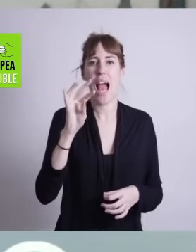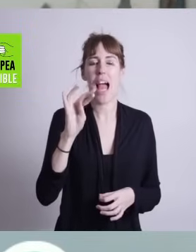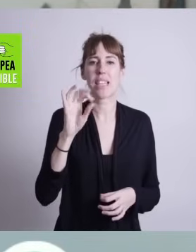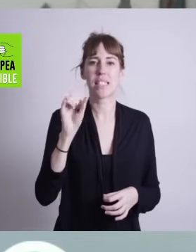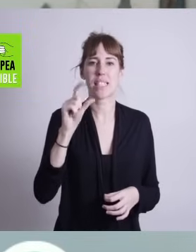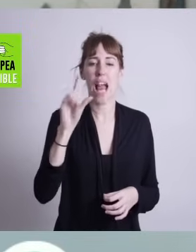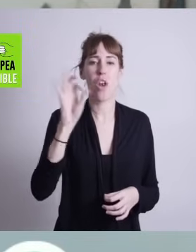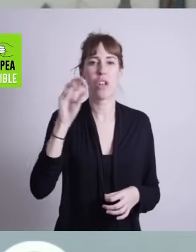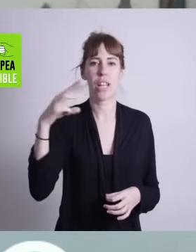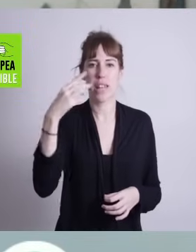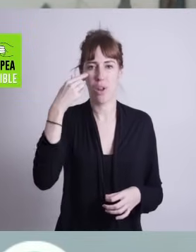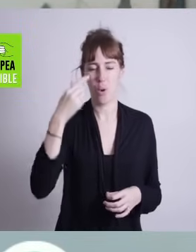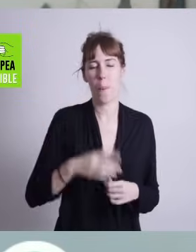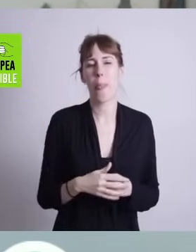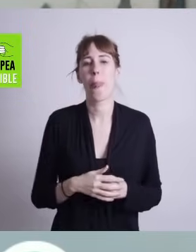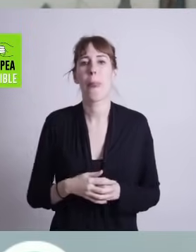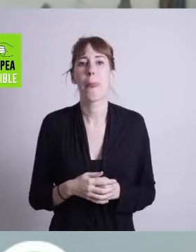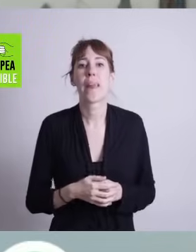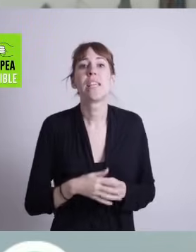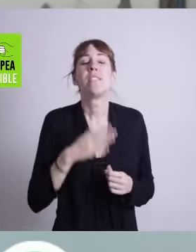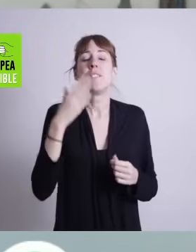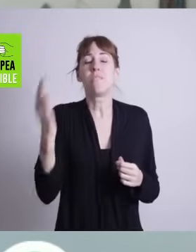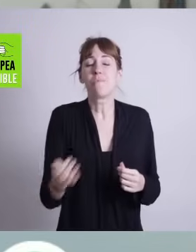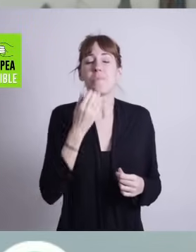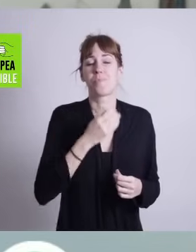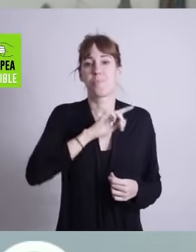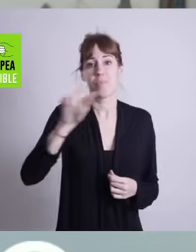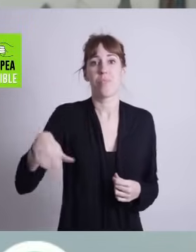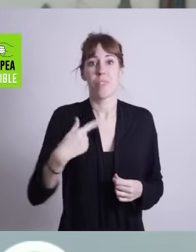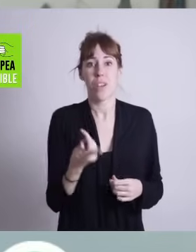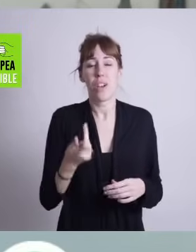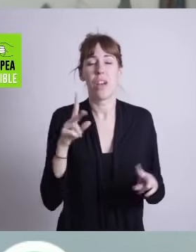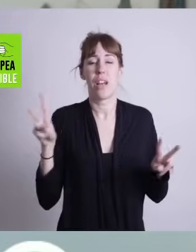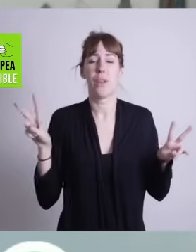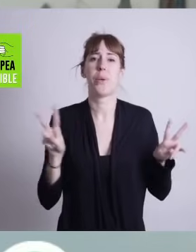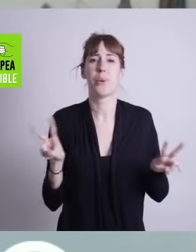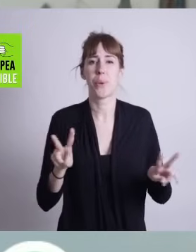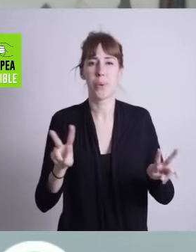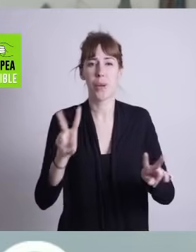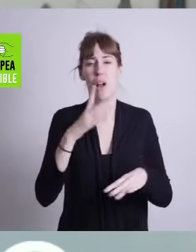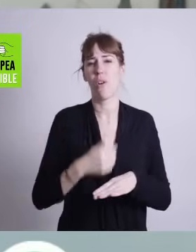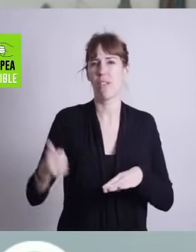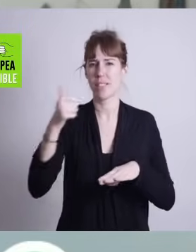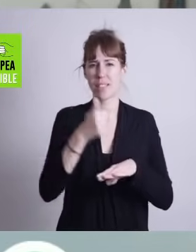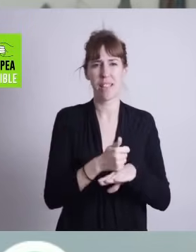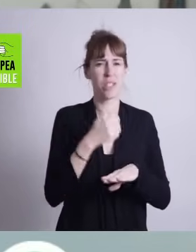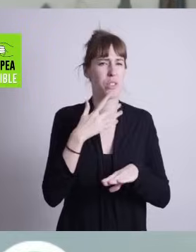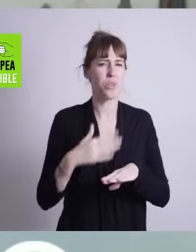ojo. Pero cuando nosotros activamos ya a nivel más elevado, superior, esa capacidad de